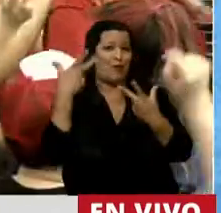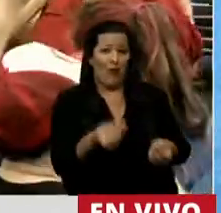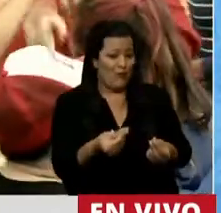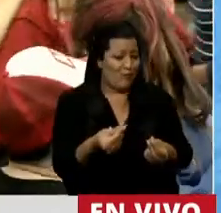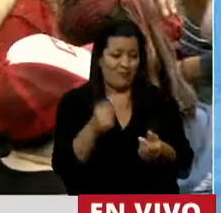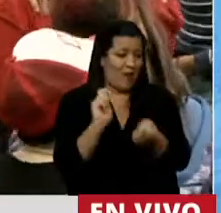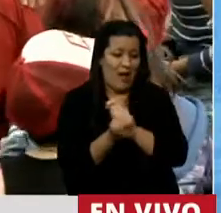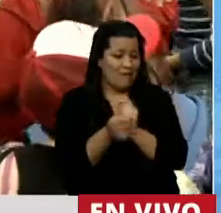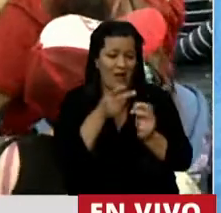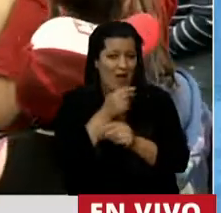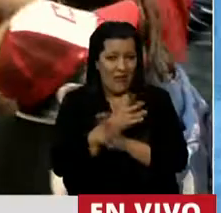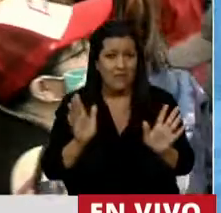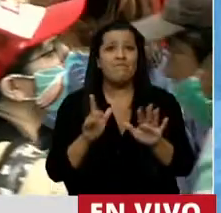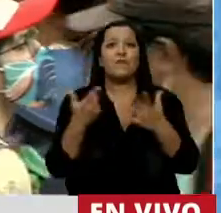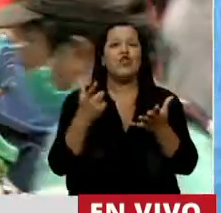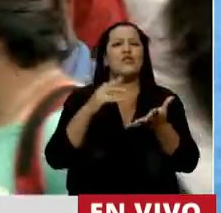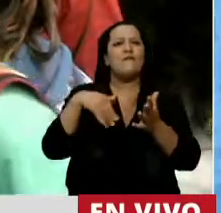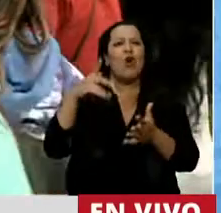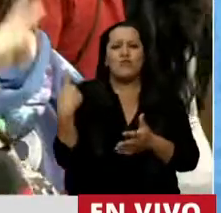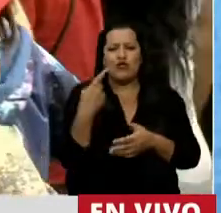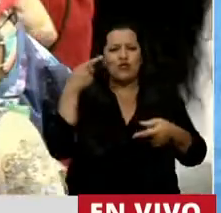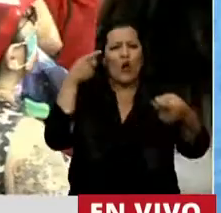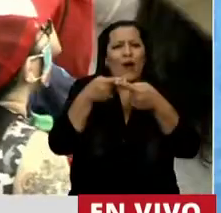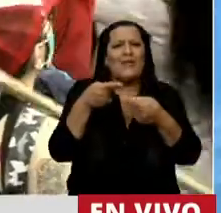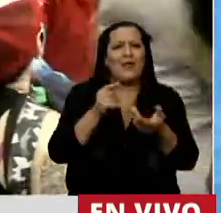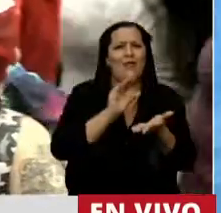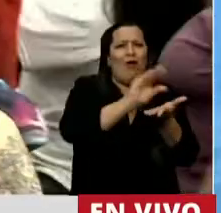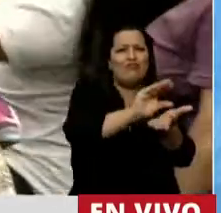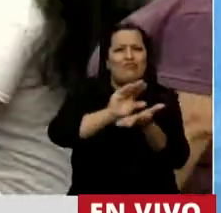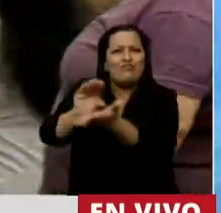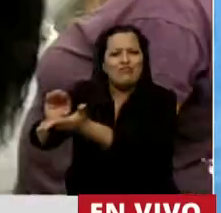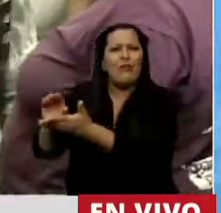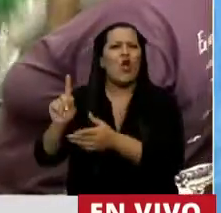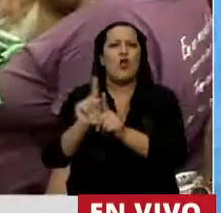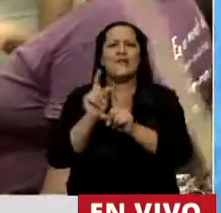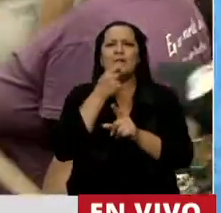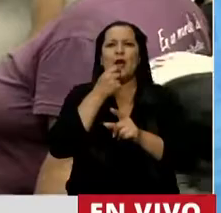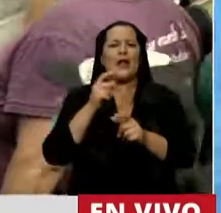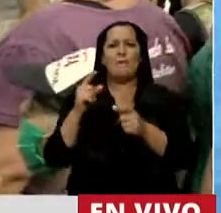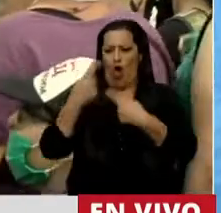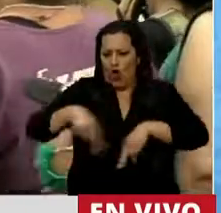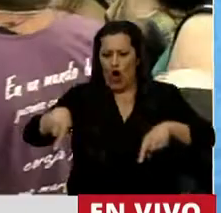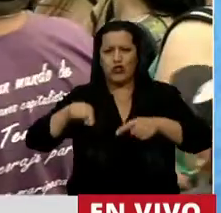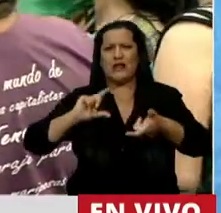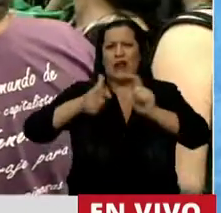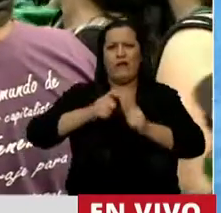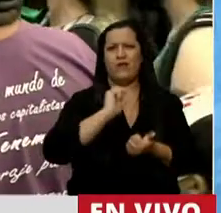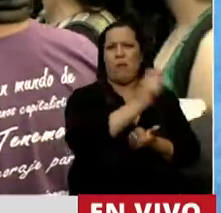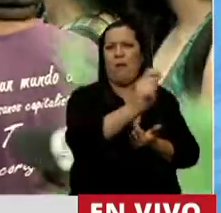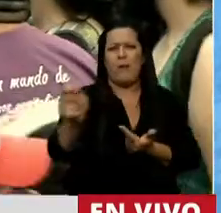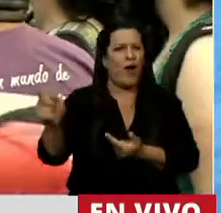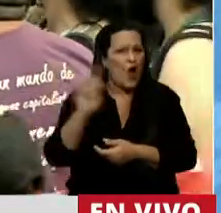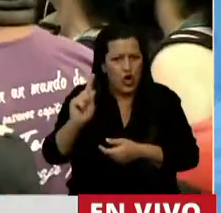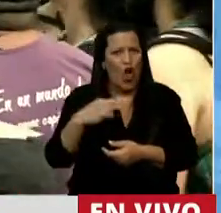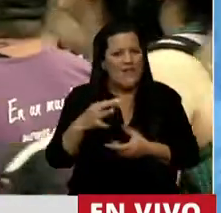En definitiva, se trata de que la ayuda llegue allí donde más se necesita y no se convierta en una transferencia de recursos que no tenga un real